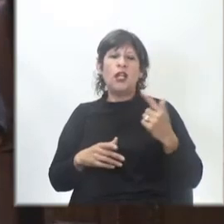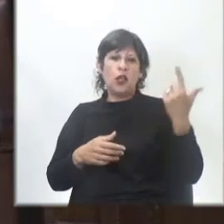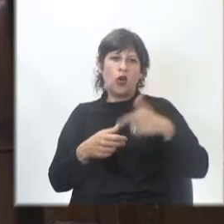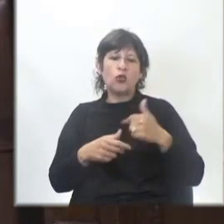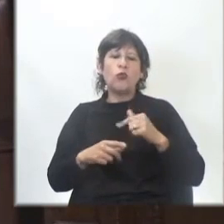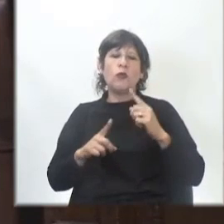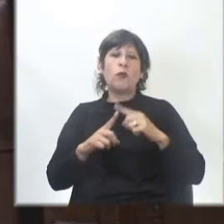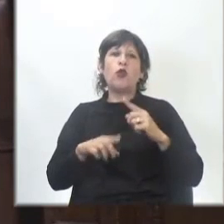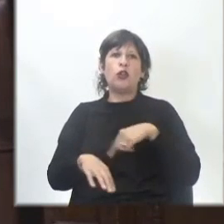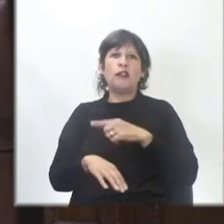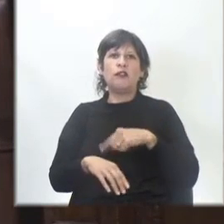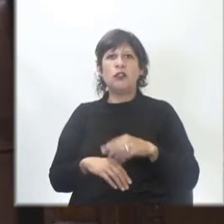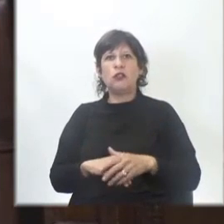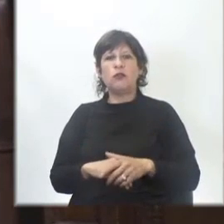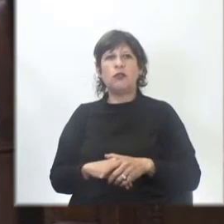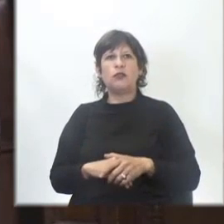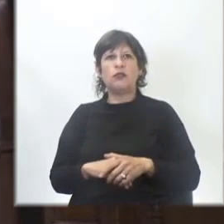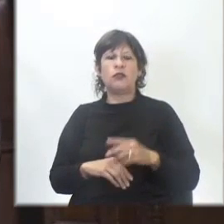por hora,